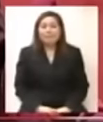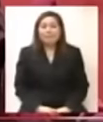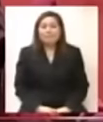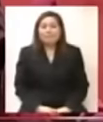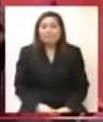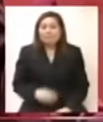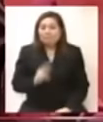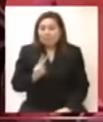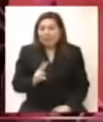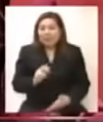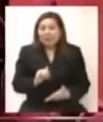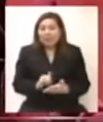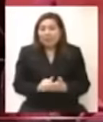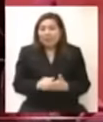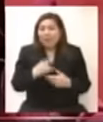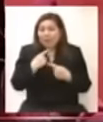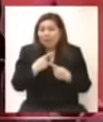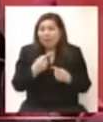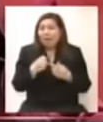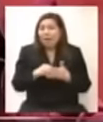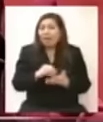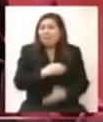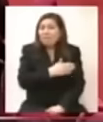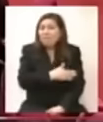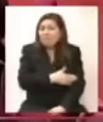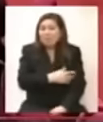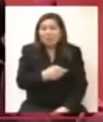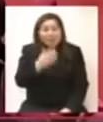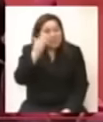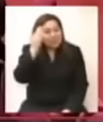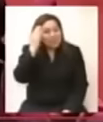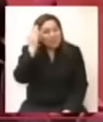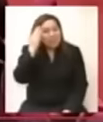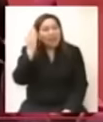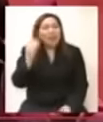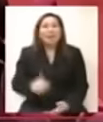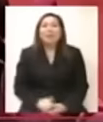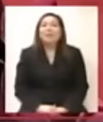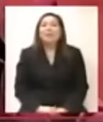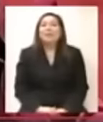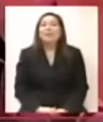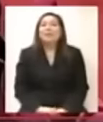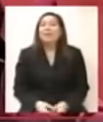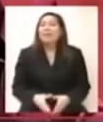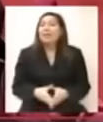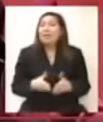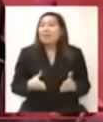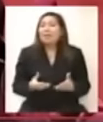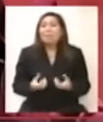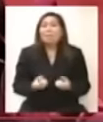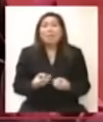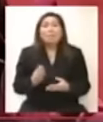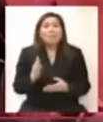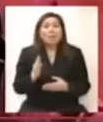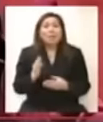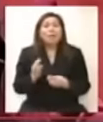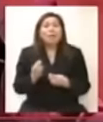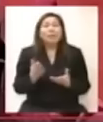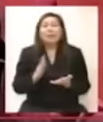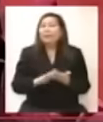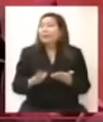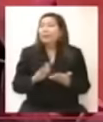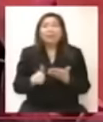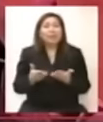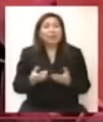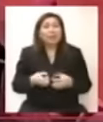y vemos colegas que ya están pronunciándose a favor acá usted sabe usted sabe que la gran cantidad de bancadas políticas están a